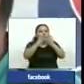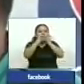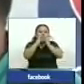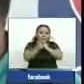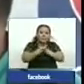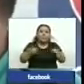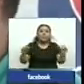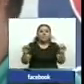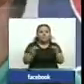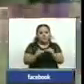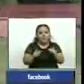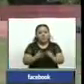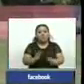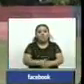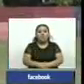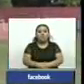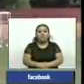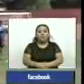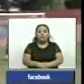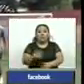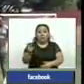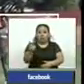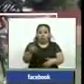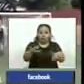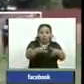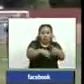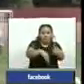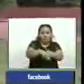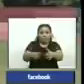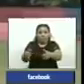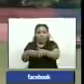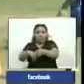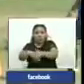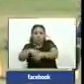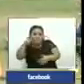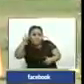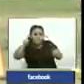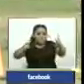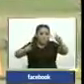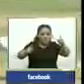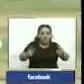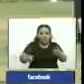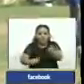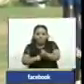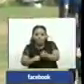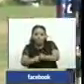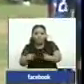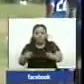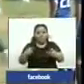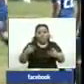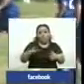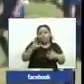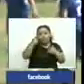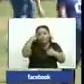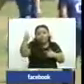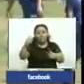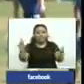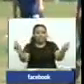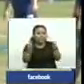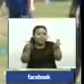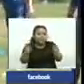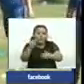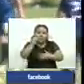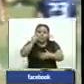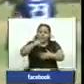ganarla va a haber por los dos lados también. Ambas escuadras siempre acuerpadas por su gente. La ilusión, el color, la fiesta, el